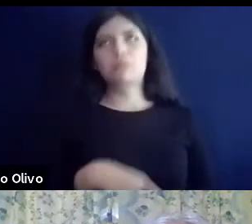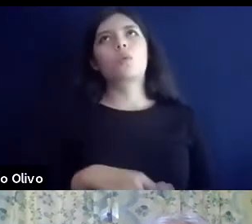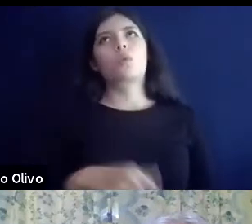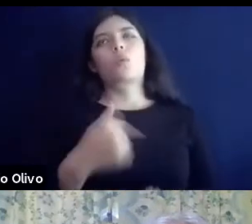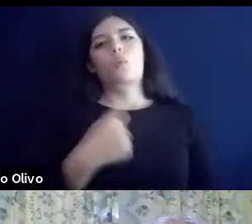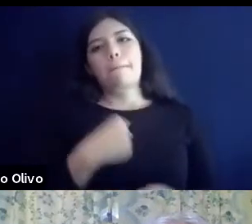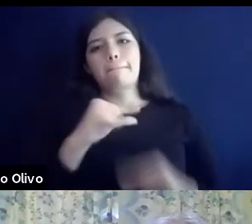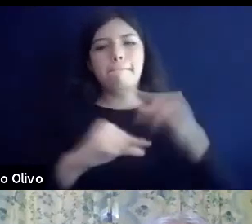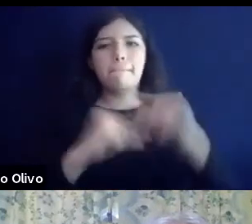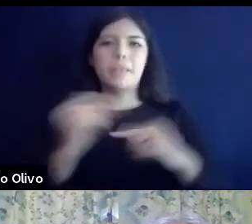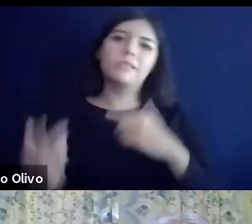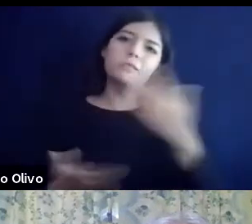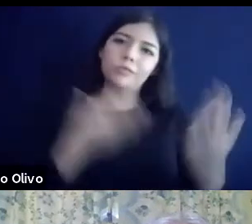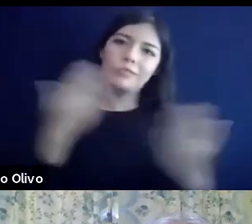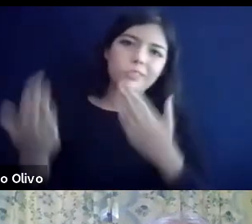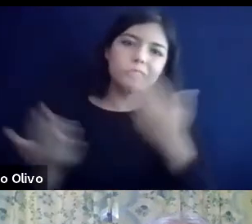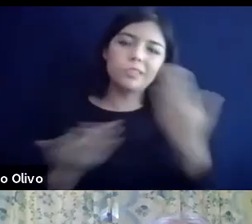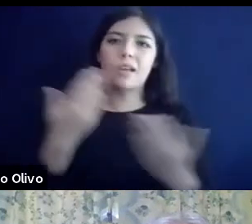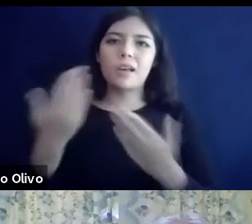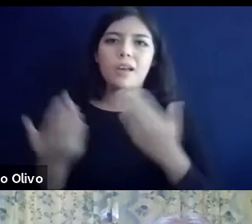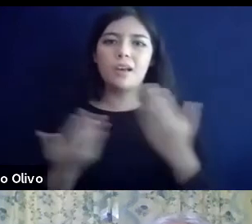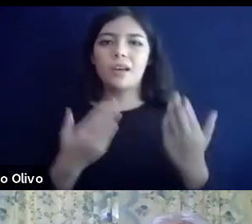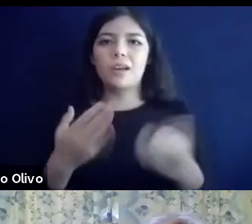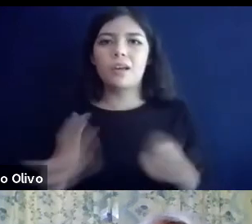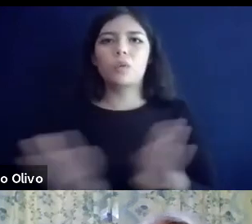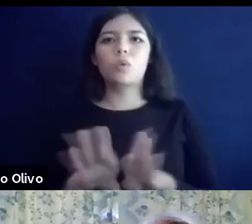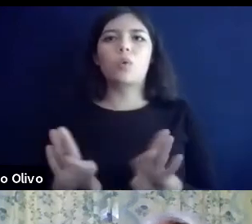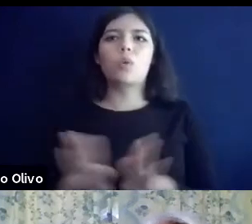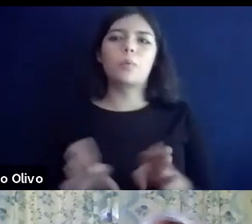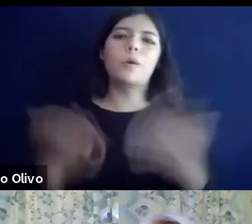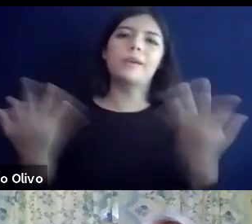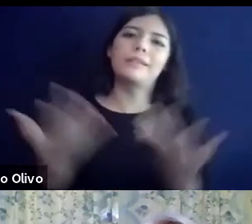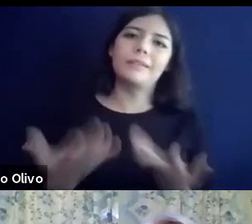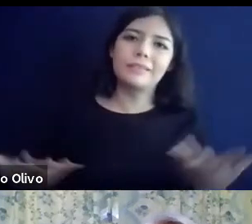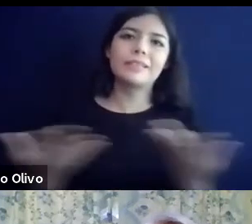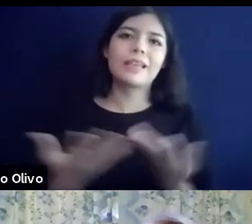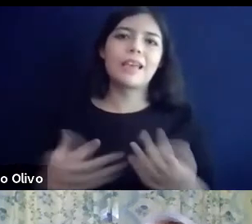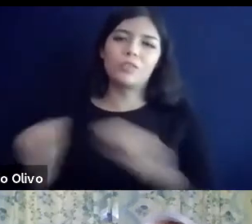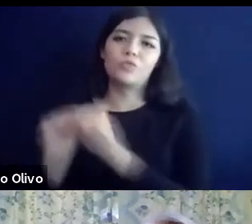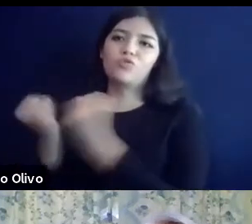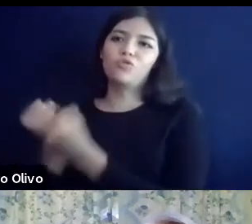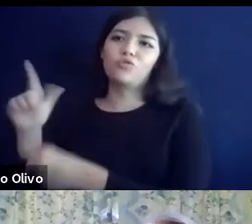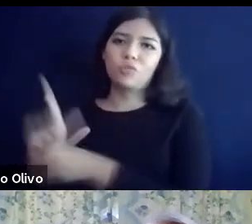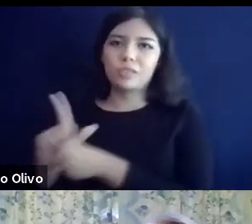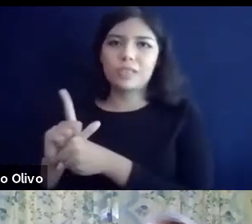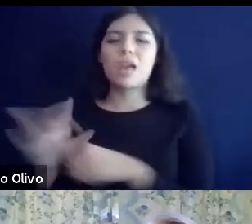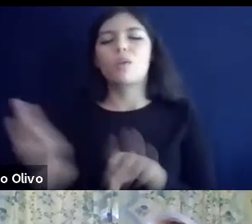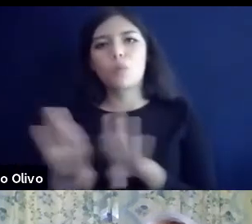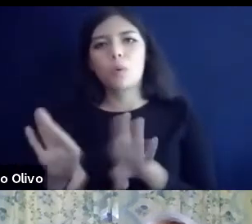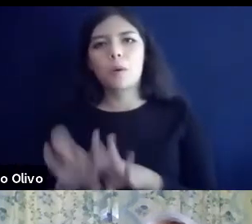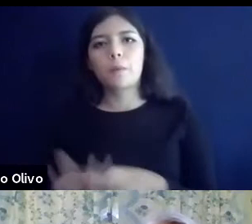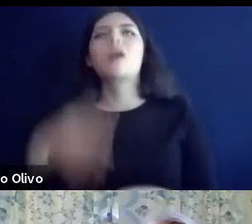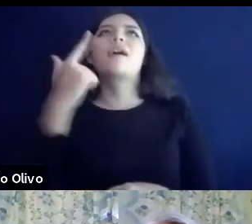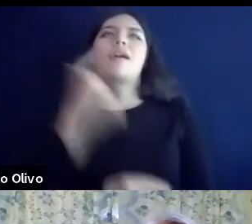estudiando el modelo de social, ¿no? Que dice, son personas, primero son personas, ¿no? Y entonces tenemos